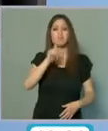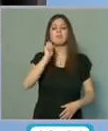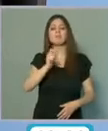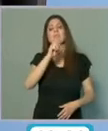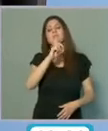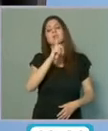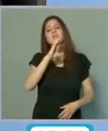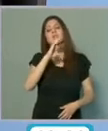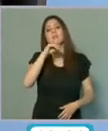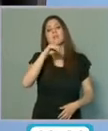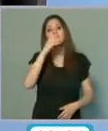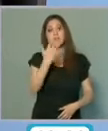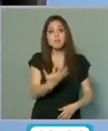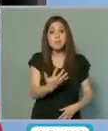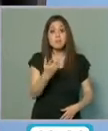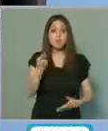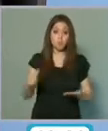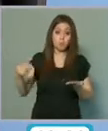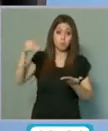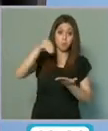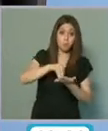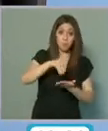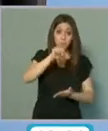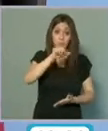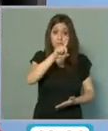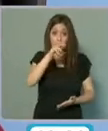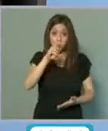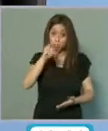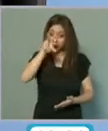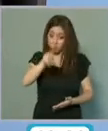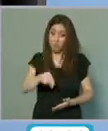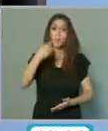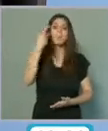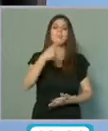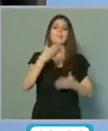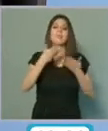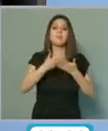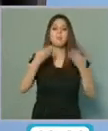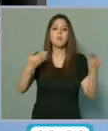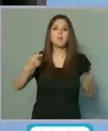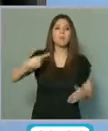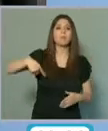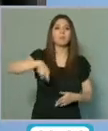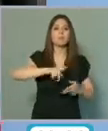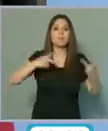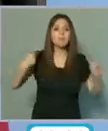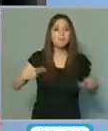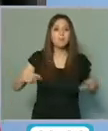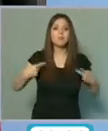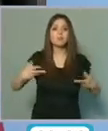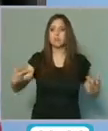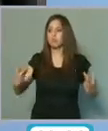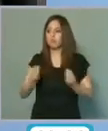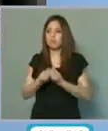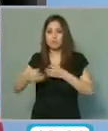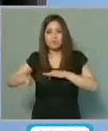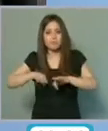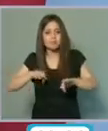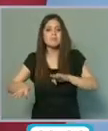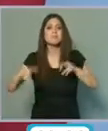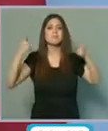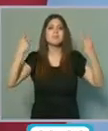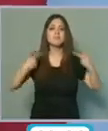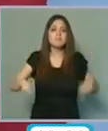DSM-5, no lo considera propiamente una adicción. Sin embargo, en la realidad, quienes estamos trabajando con personas, con muchachos, con